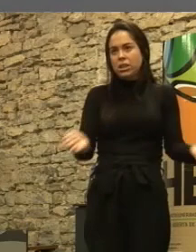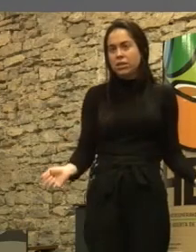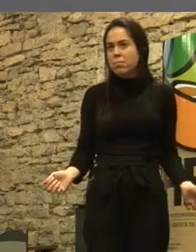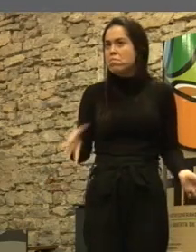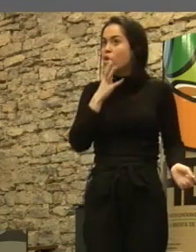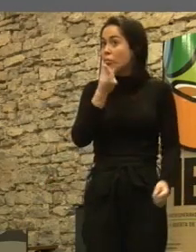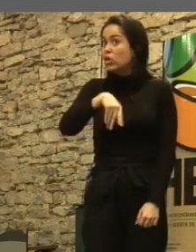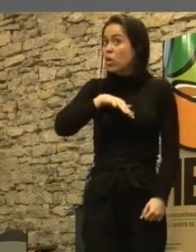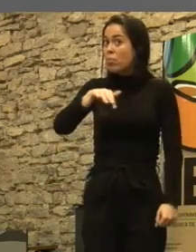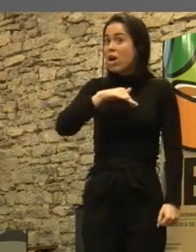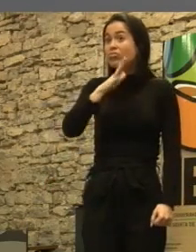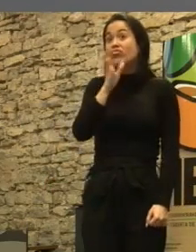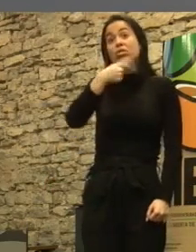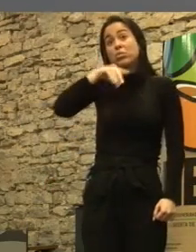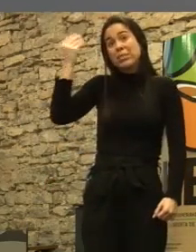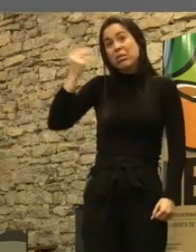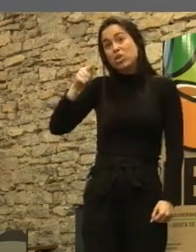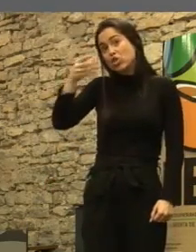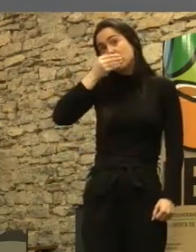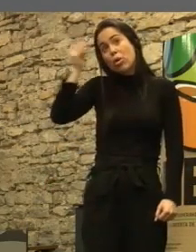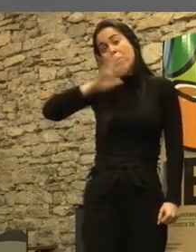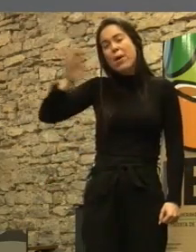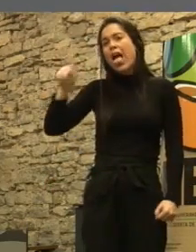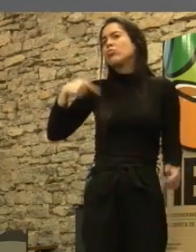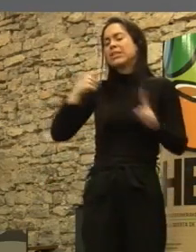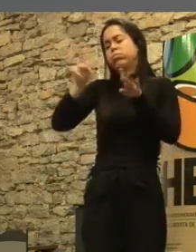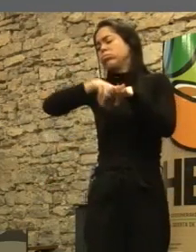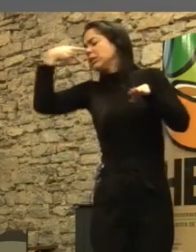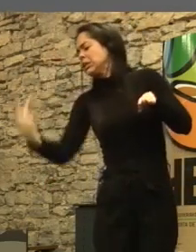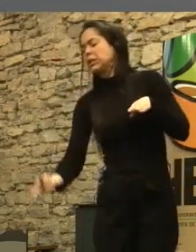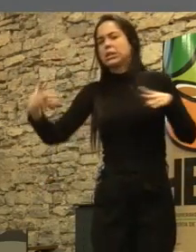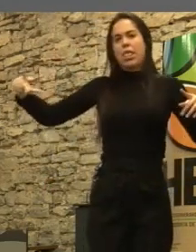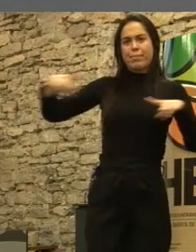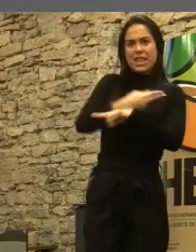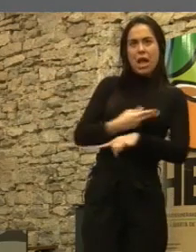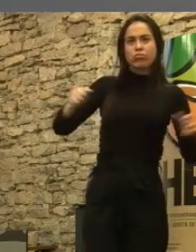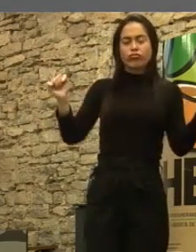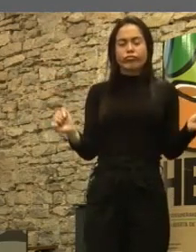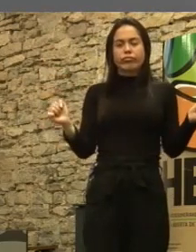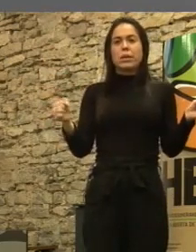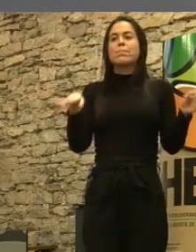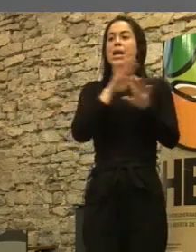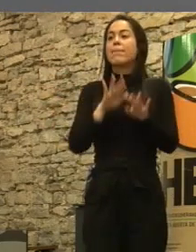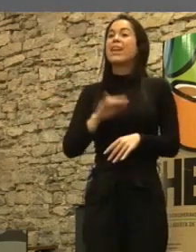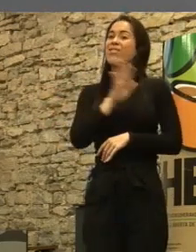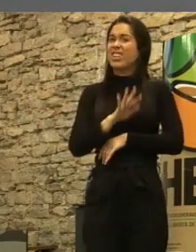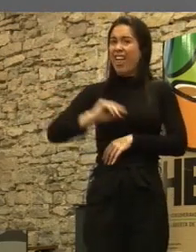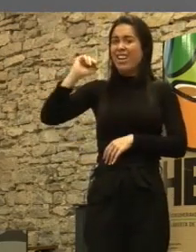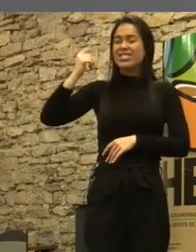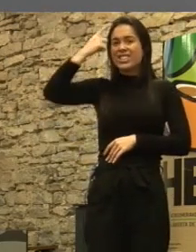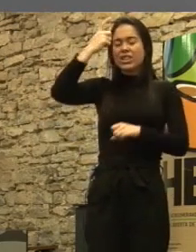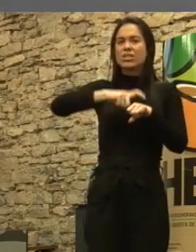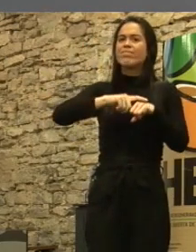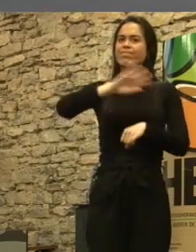siempre hemos pensado que esto era lo mejor, para que el paciente no se cayera al suelo, pero la sujeción tiene efectos físicos y psicológicos